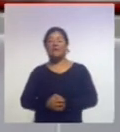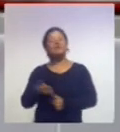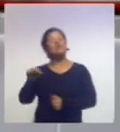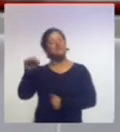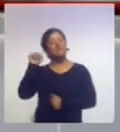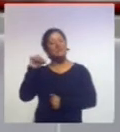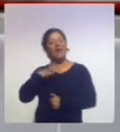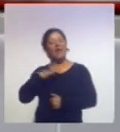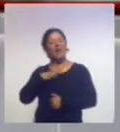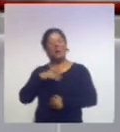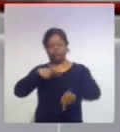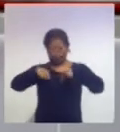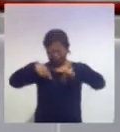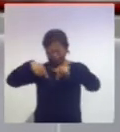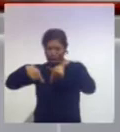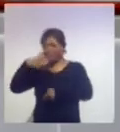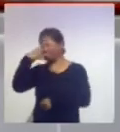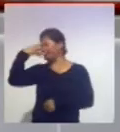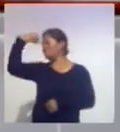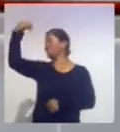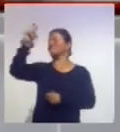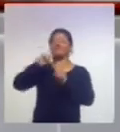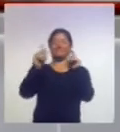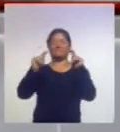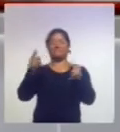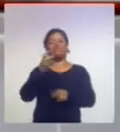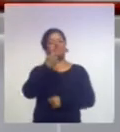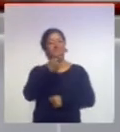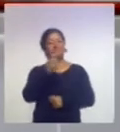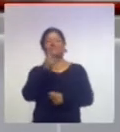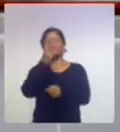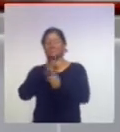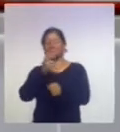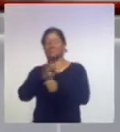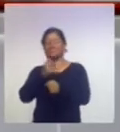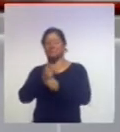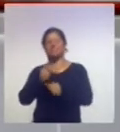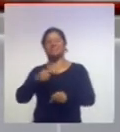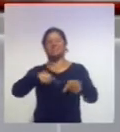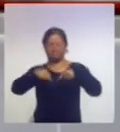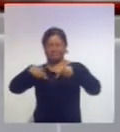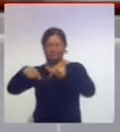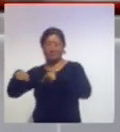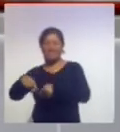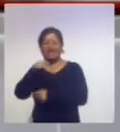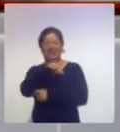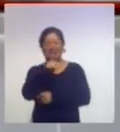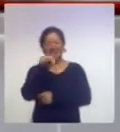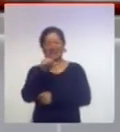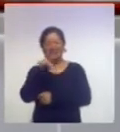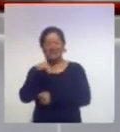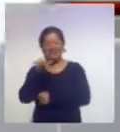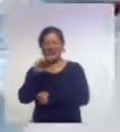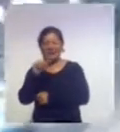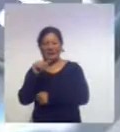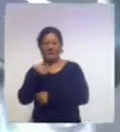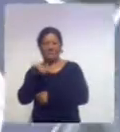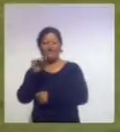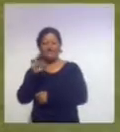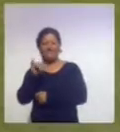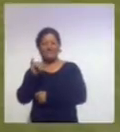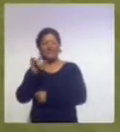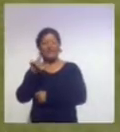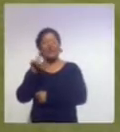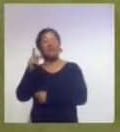tuvimos partido de los Coyotes de Tlaxcala. La Jauría tuvo su segundo partido en Anacamilpa de manera local, y esto fue lo que sucedió.